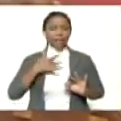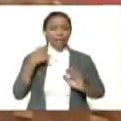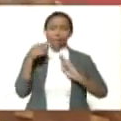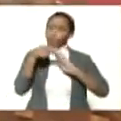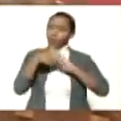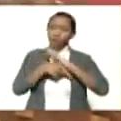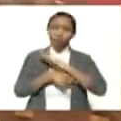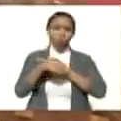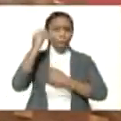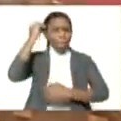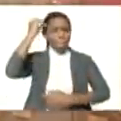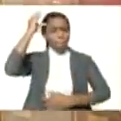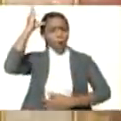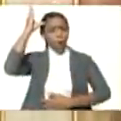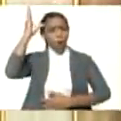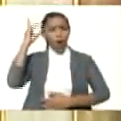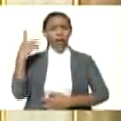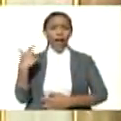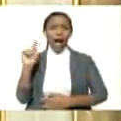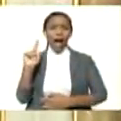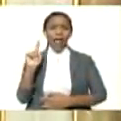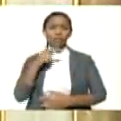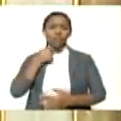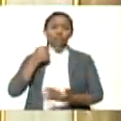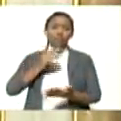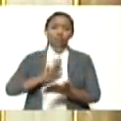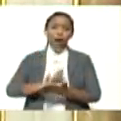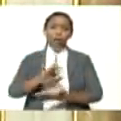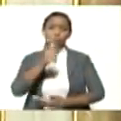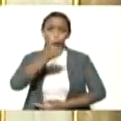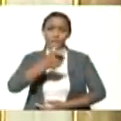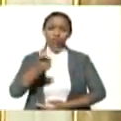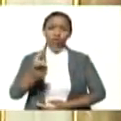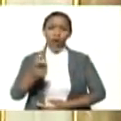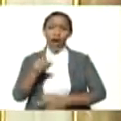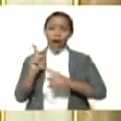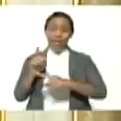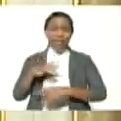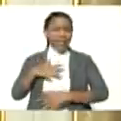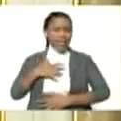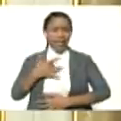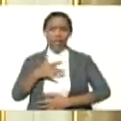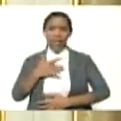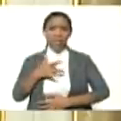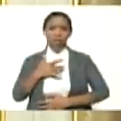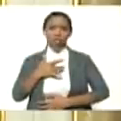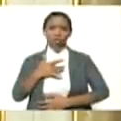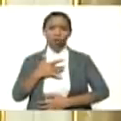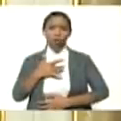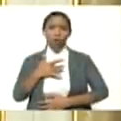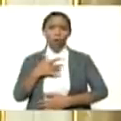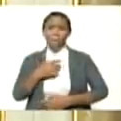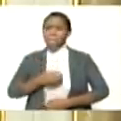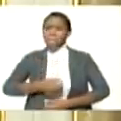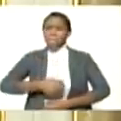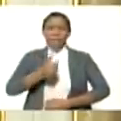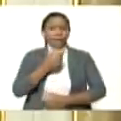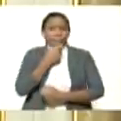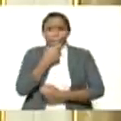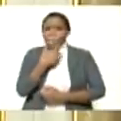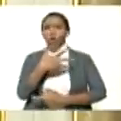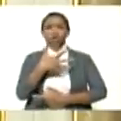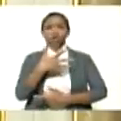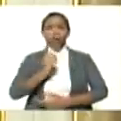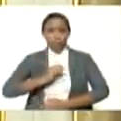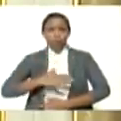profundidad que se ha ido uno de los suyos, es el sentimiento más hermoso que